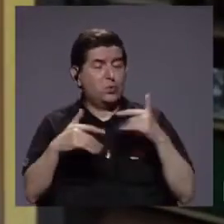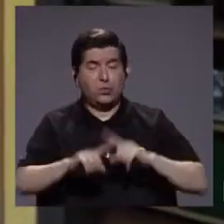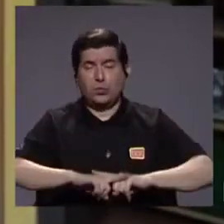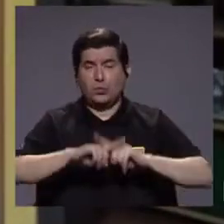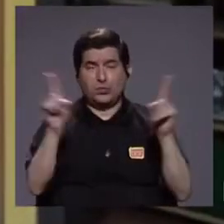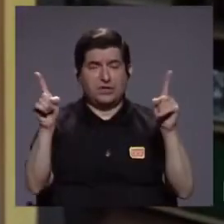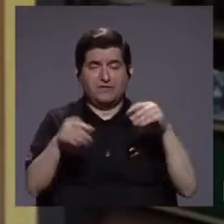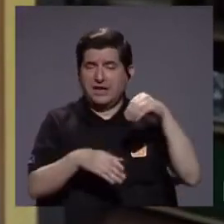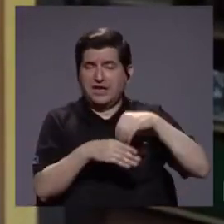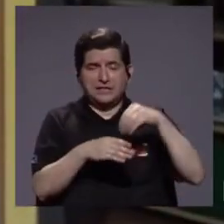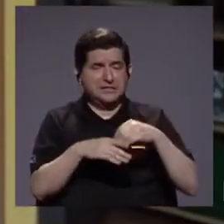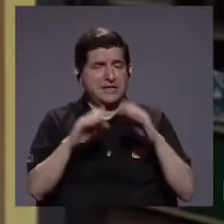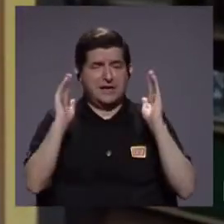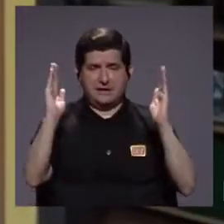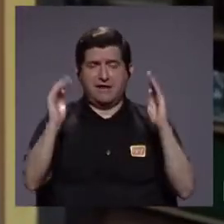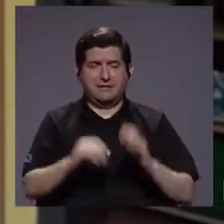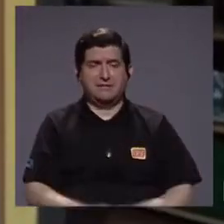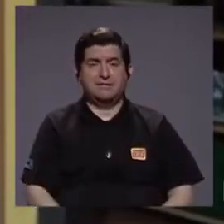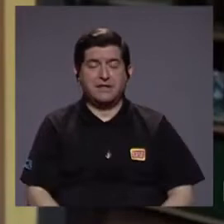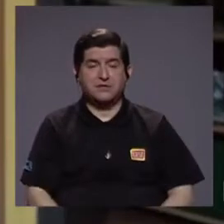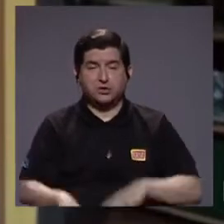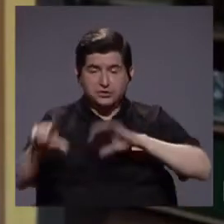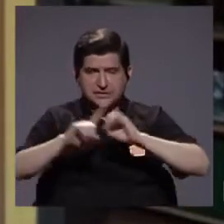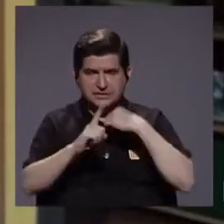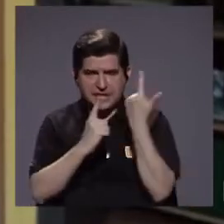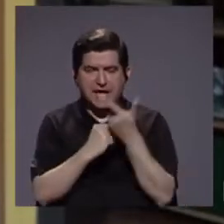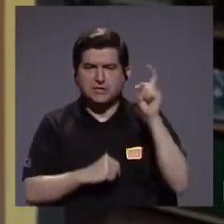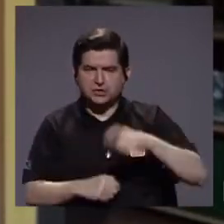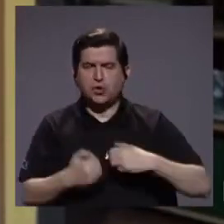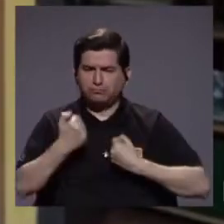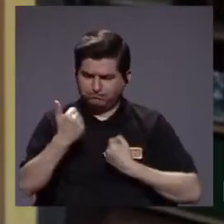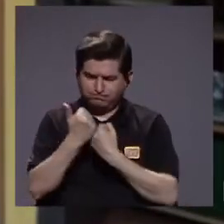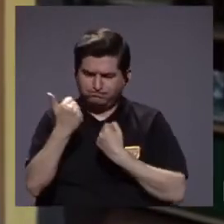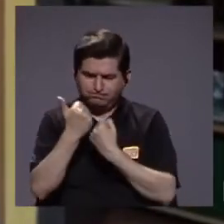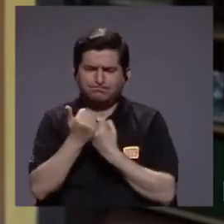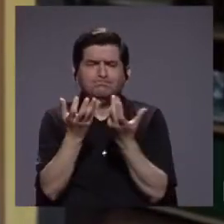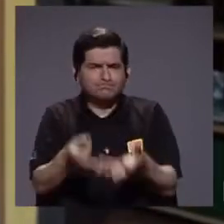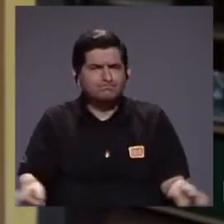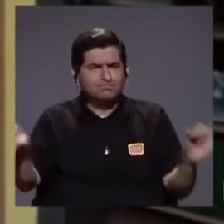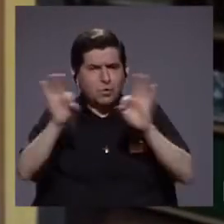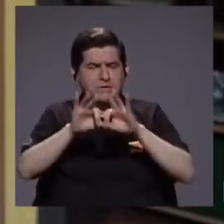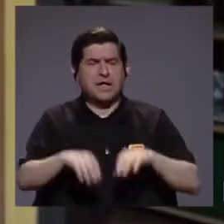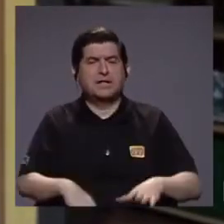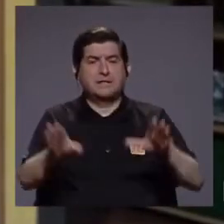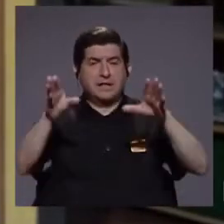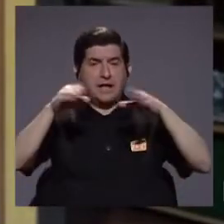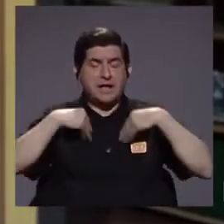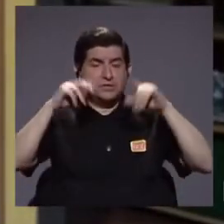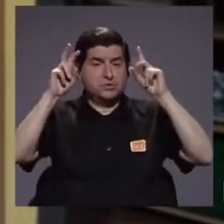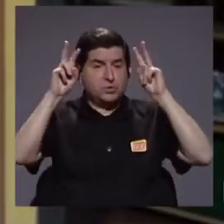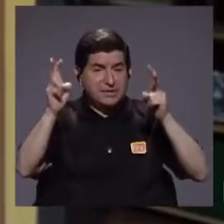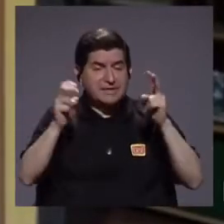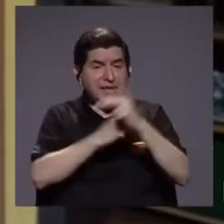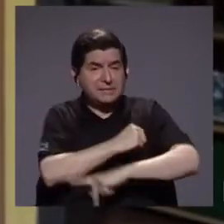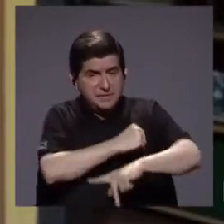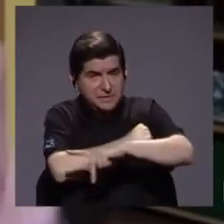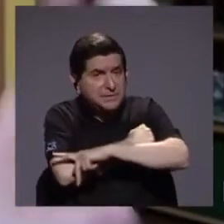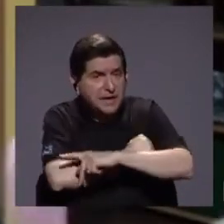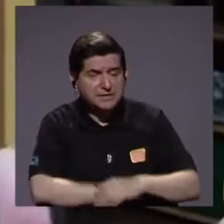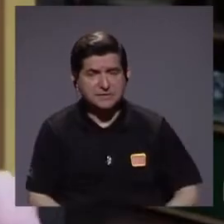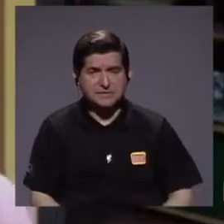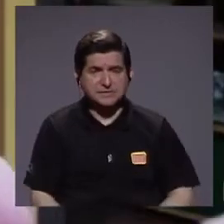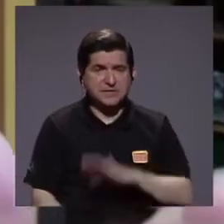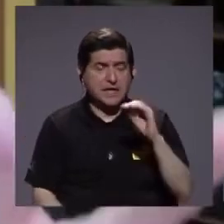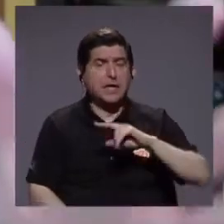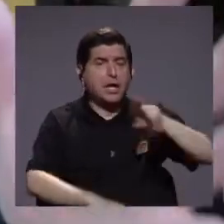en términos de fondo. Entonces, la acción social debe fortalecerse significativamente para asumir algunos de los temas país. Y a